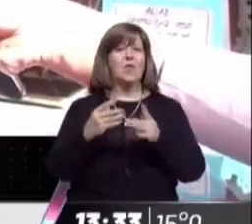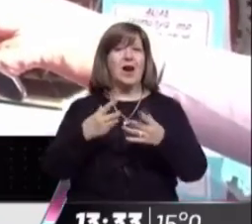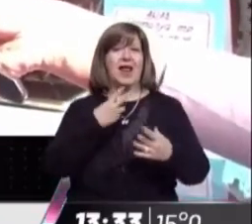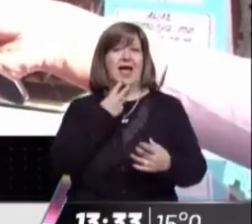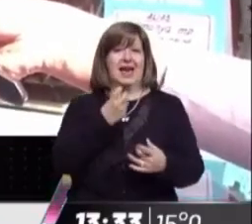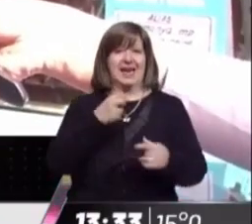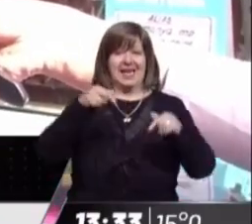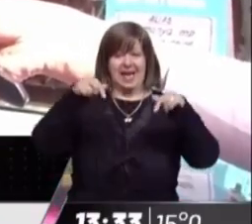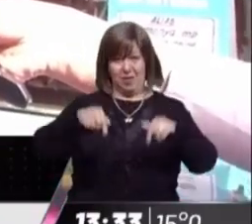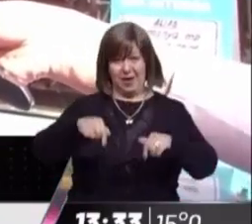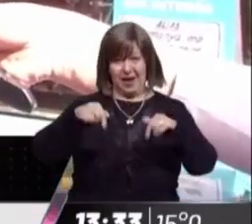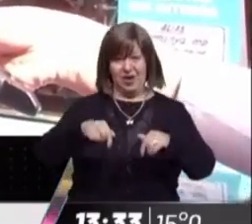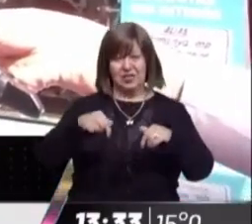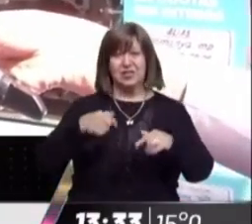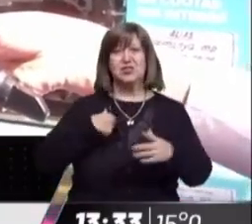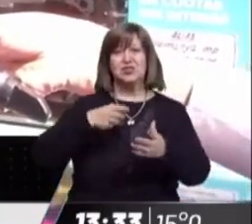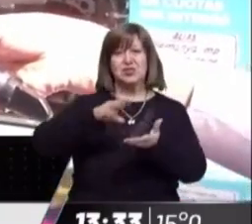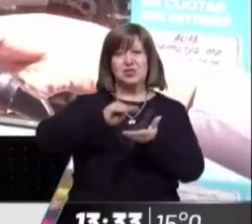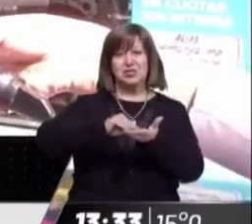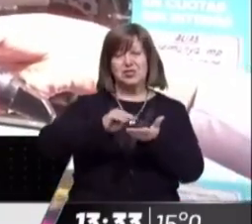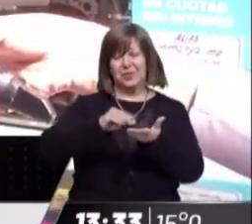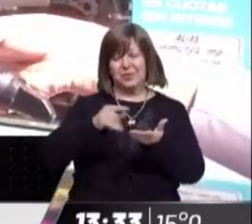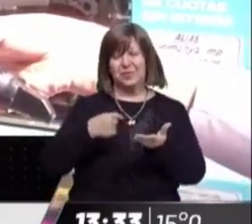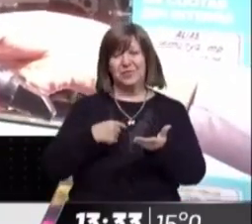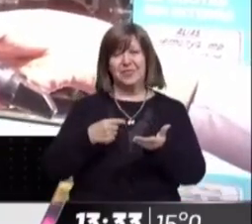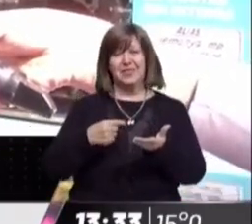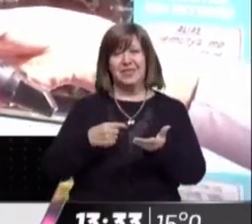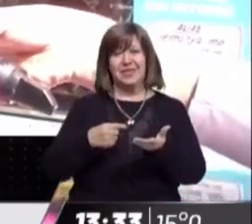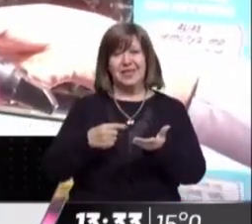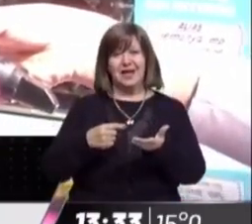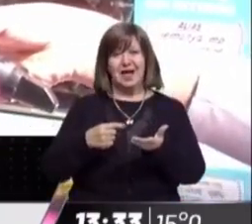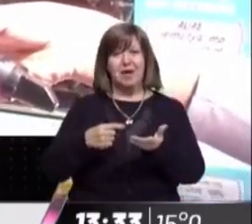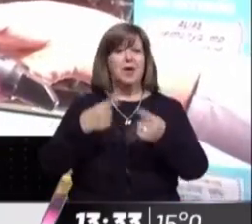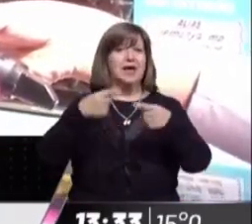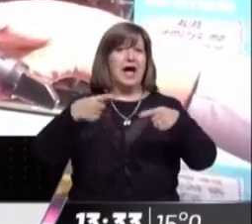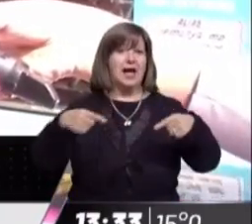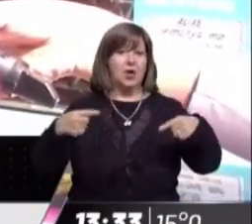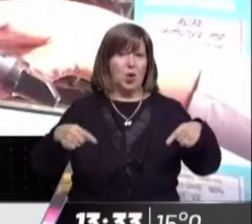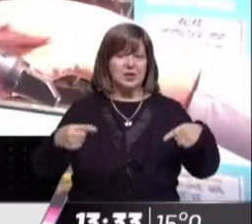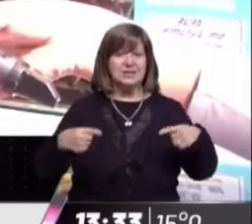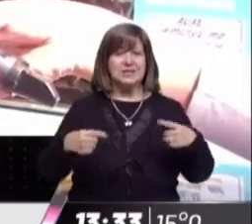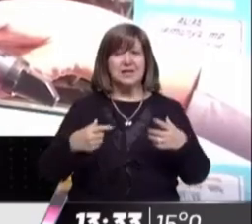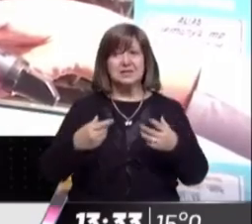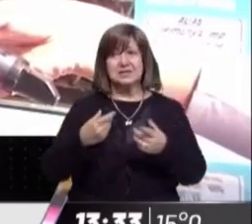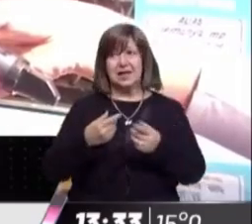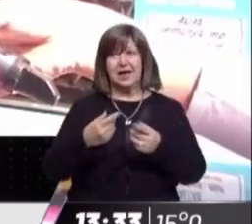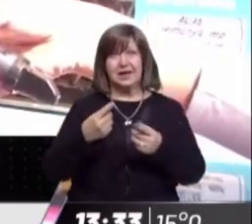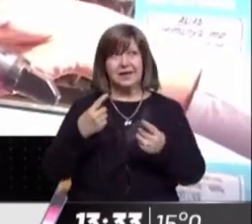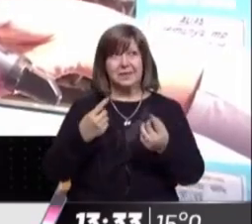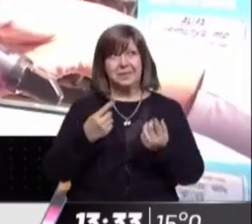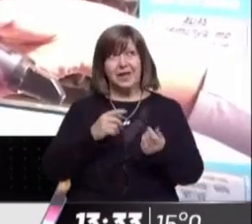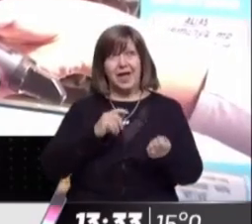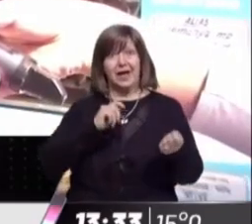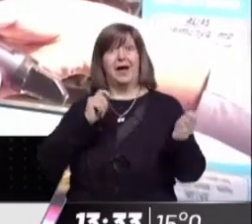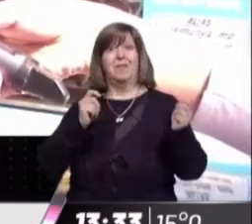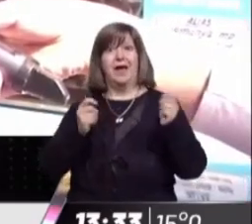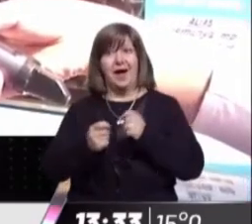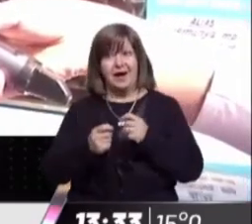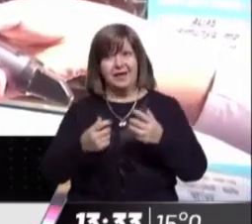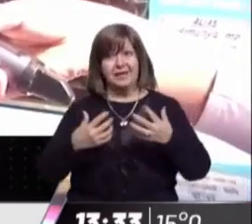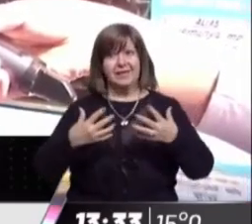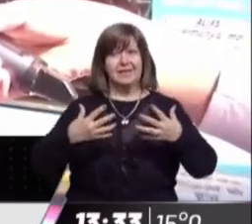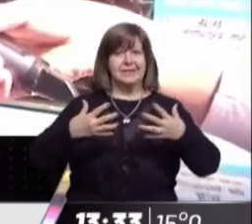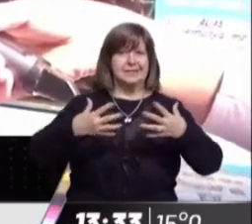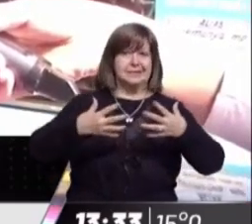para este día eh En donde Bueno hay tantas cosas que que rever y tantas cosas que acomodar